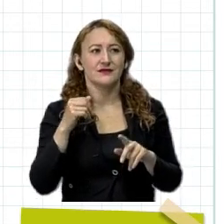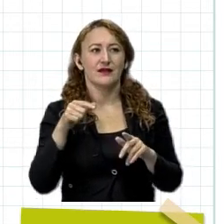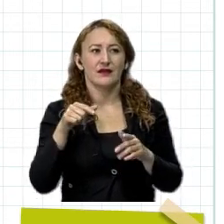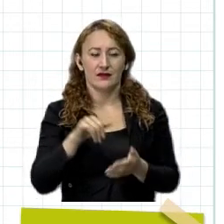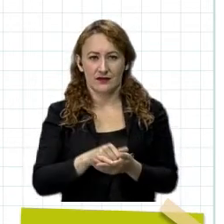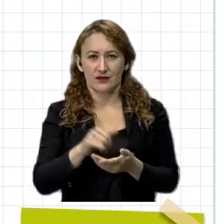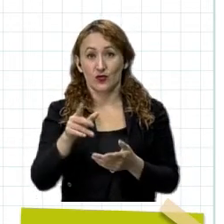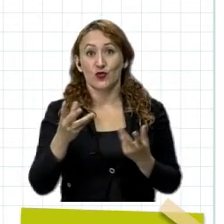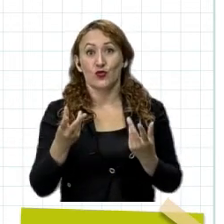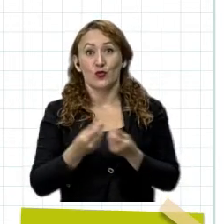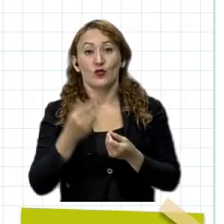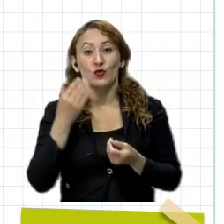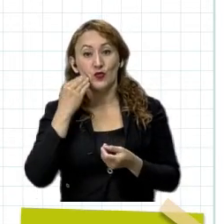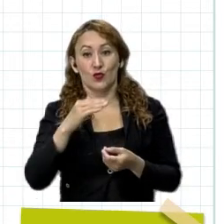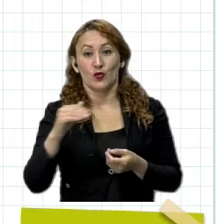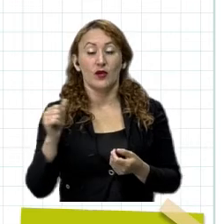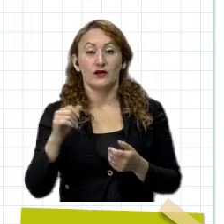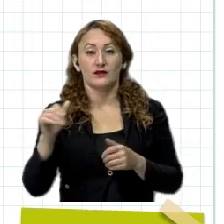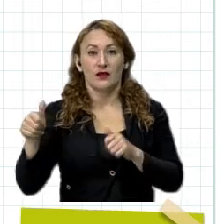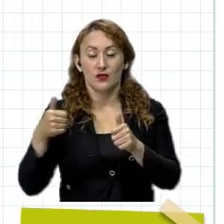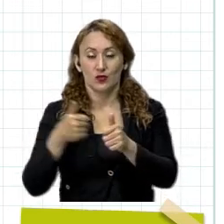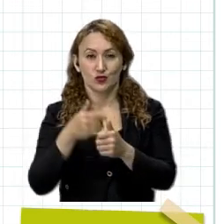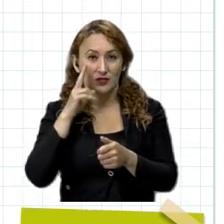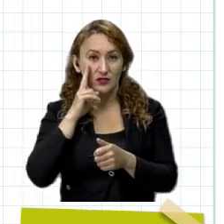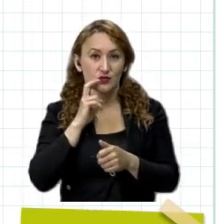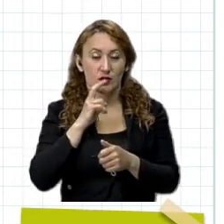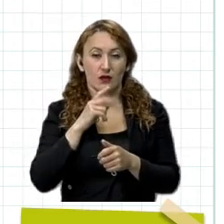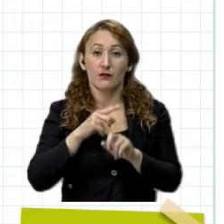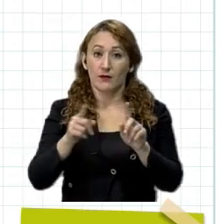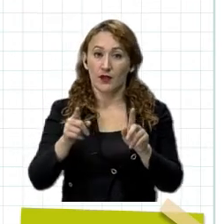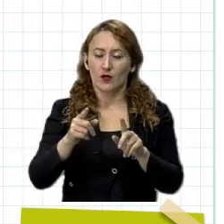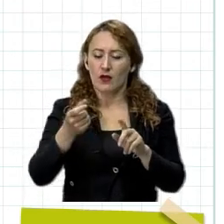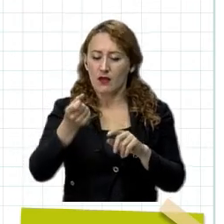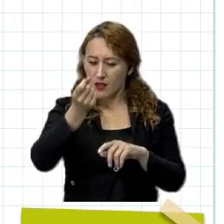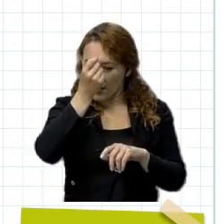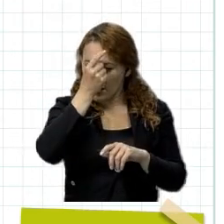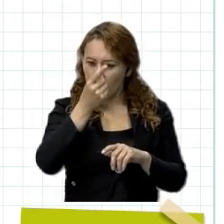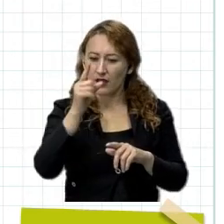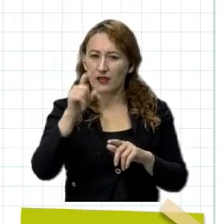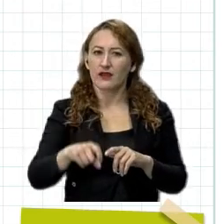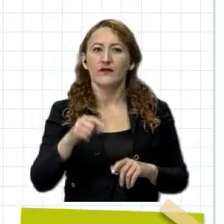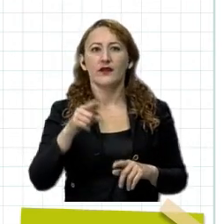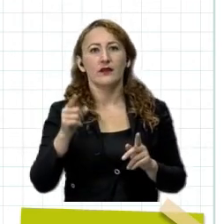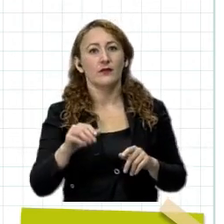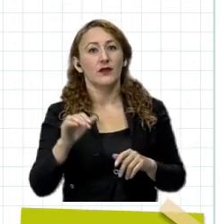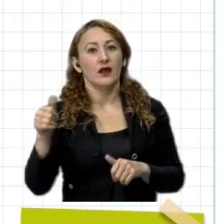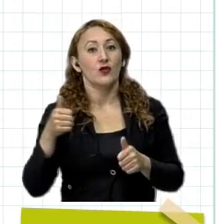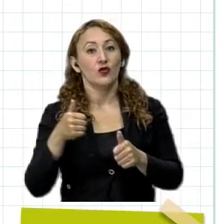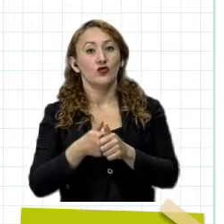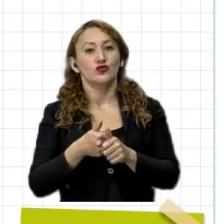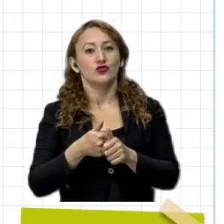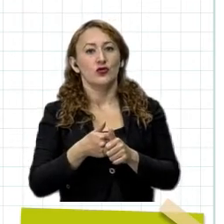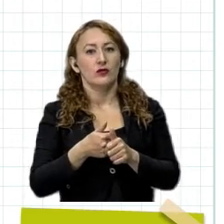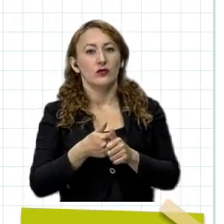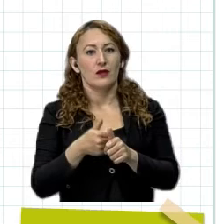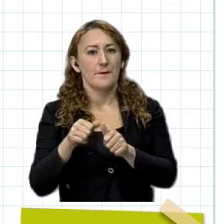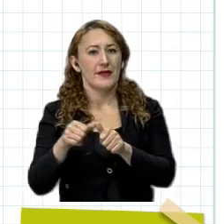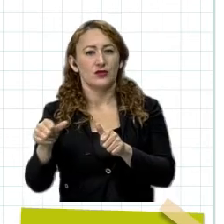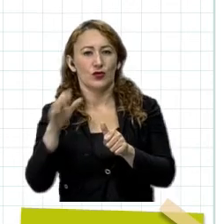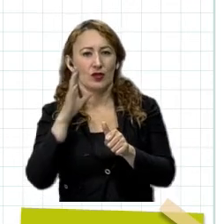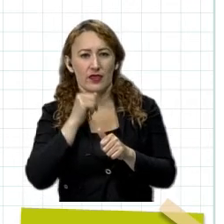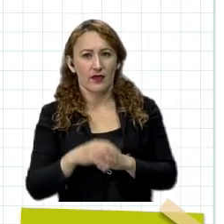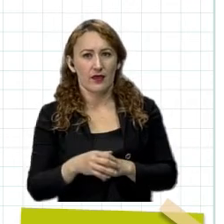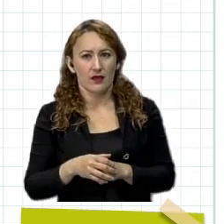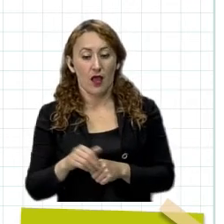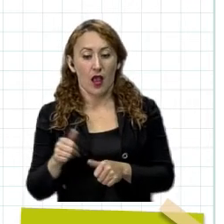de las mujeres en relación con el acoso sexual, pero pronto entendemos que hay que hablar también del acoso sin apellidos porque esos acosos